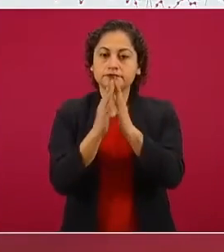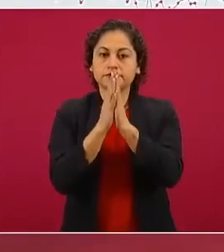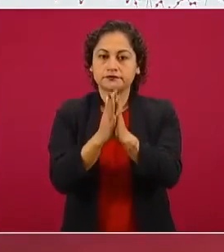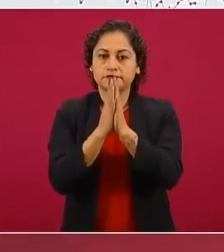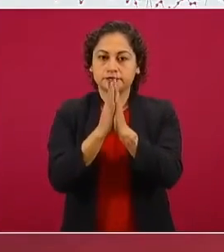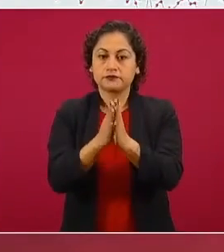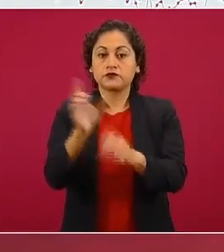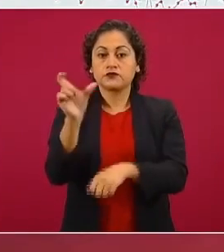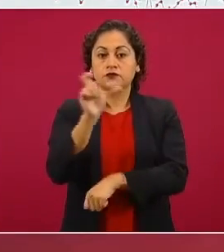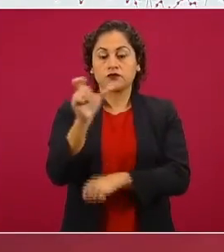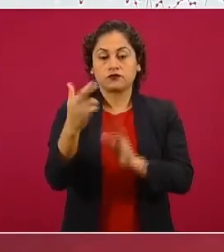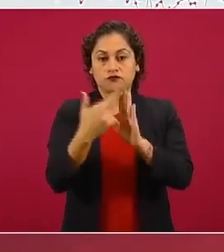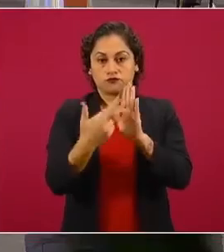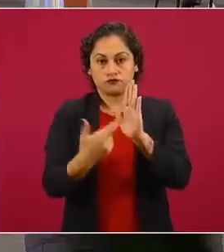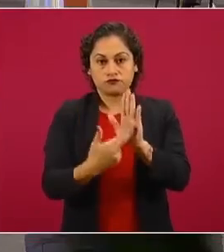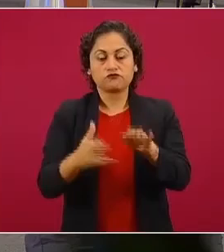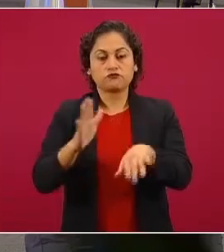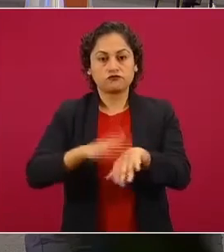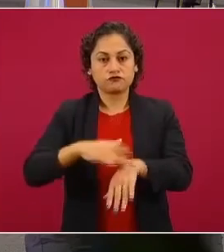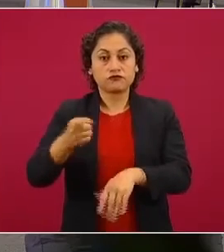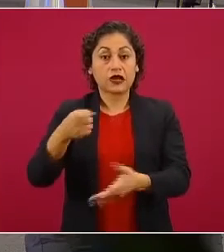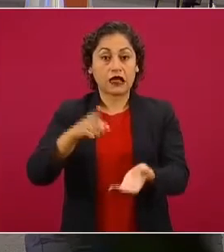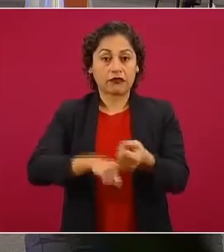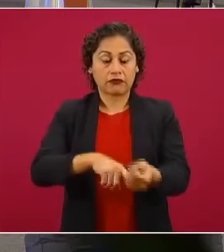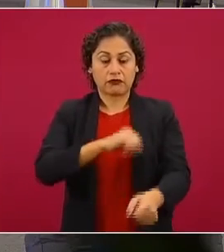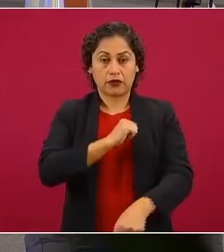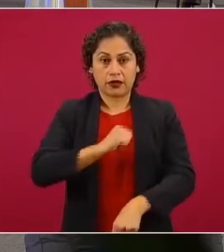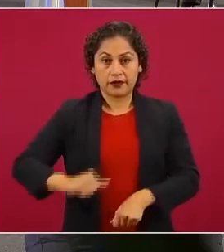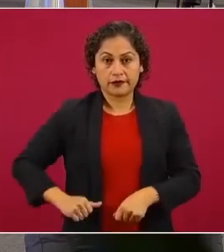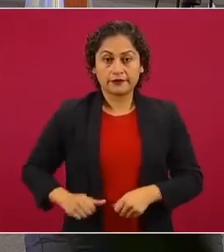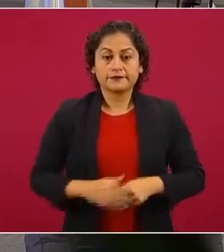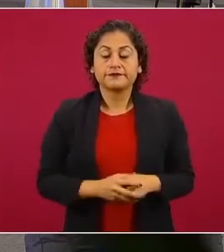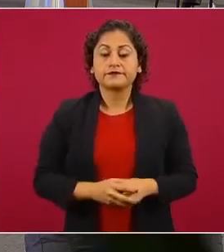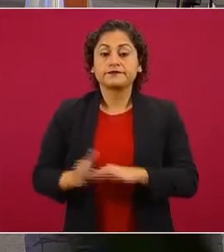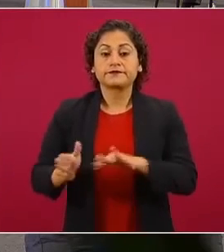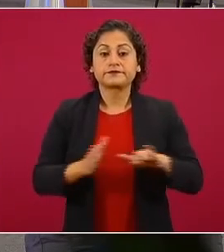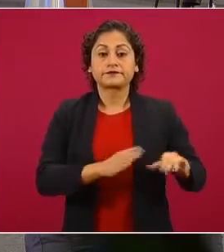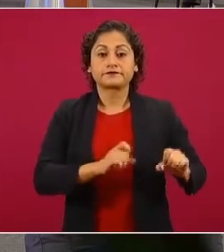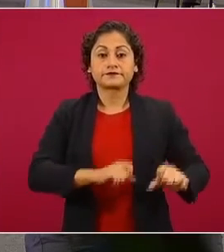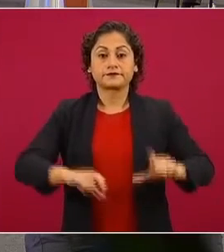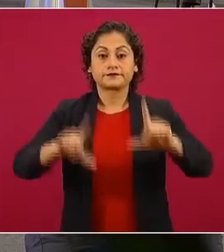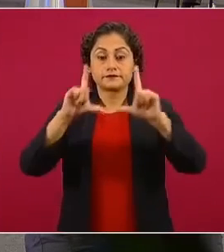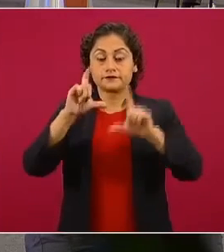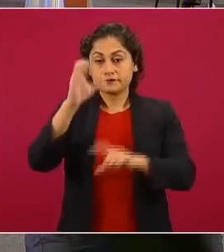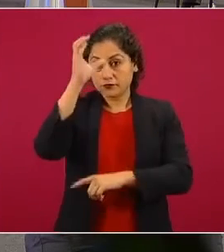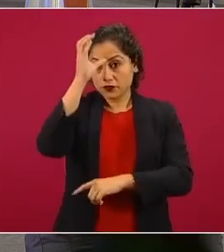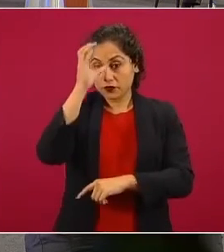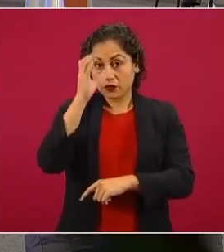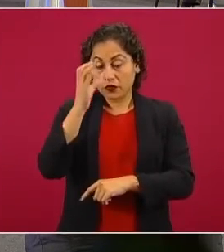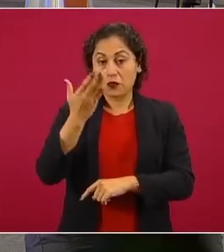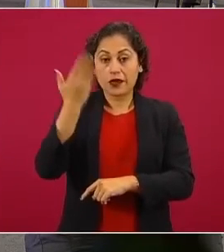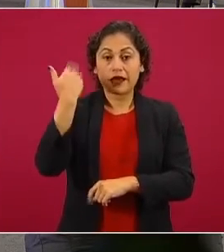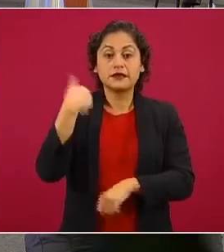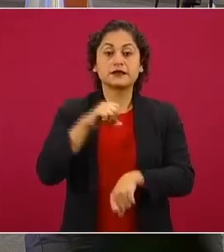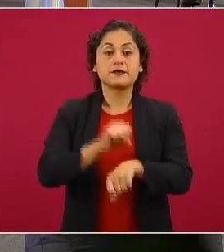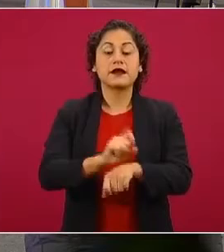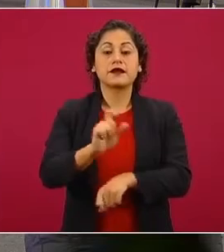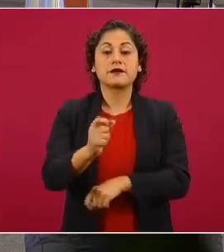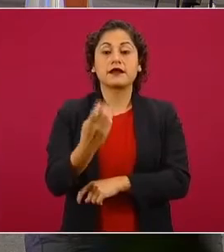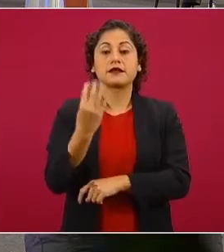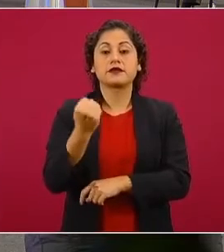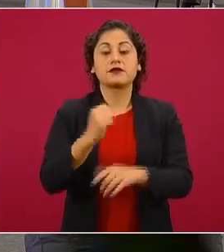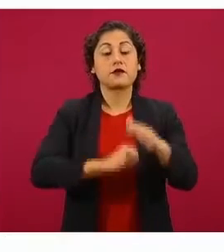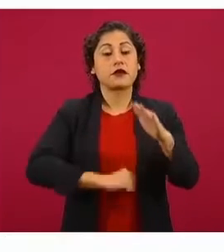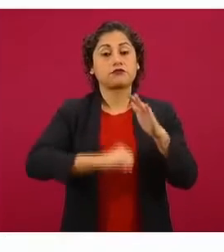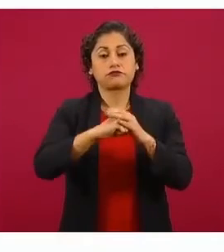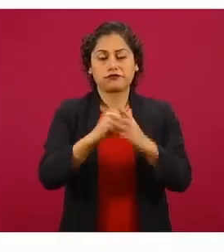las alcaldías. La siguiente. Coahuila tuvo un punto máximo en la semana 29, última